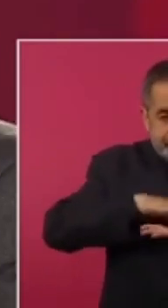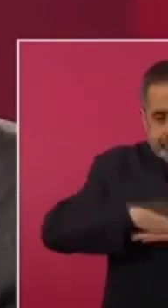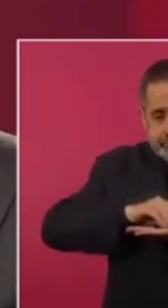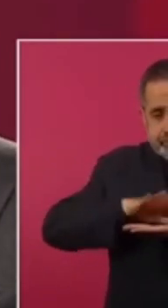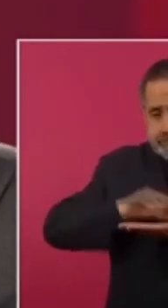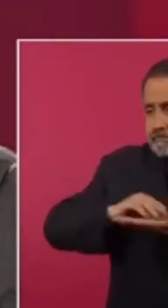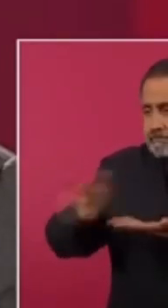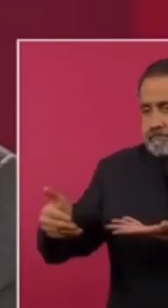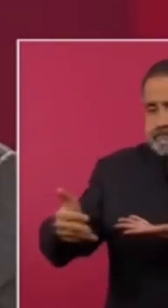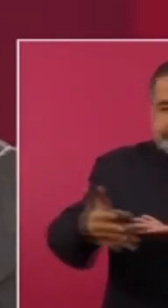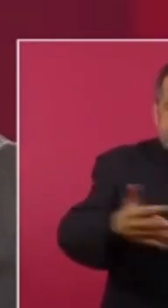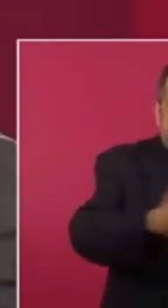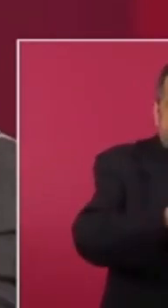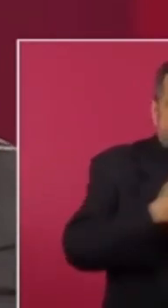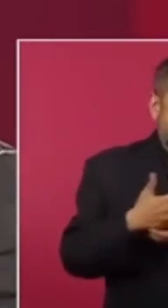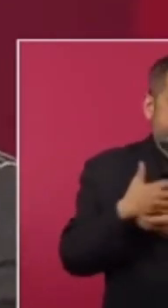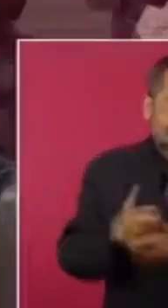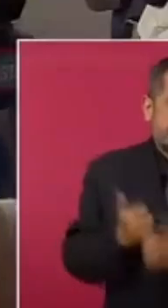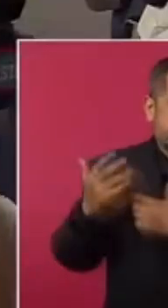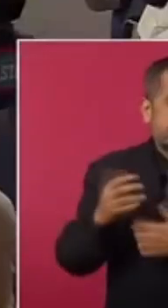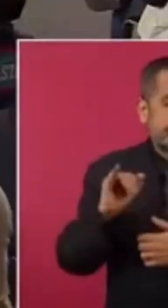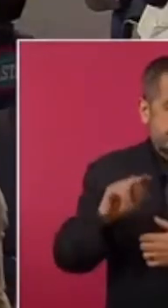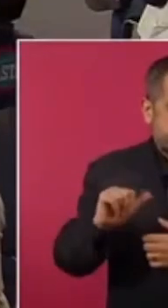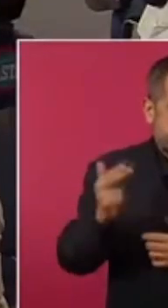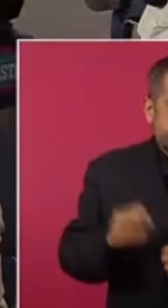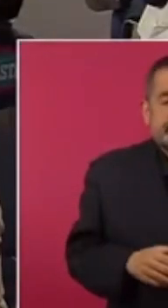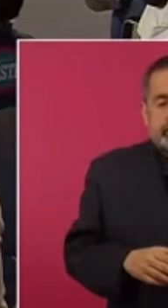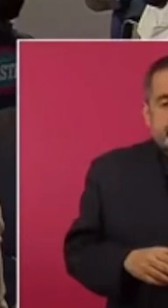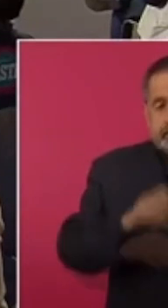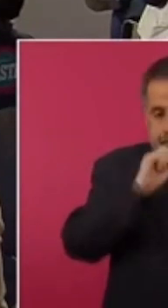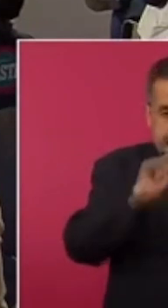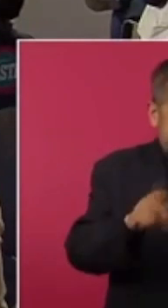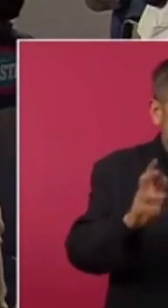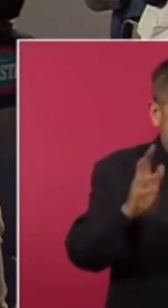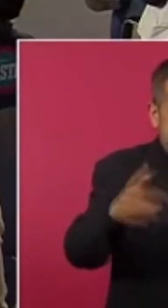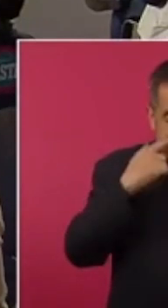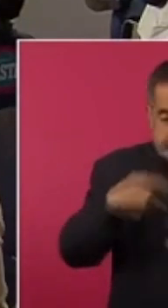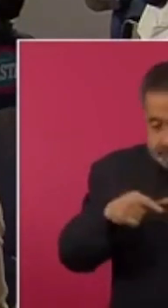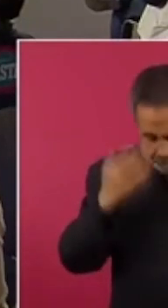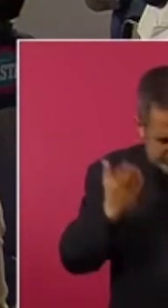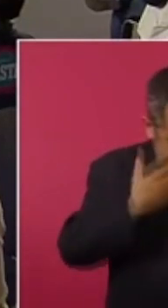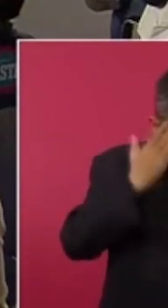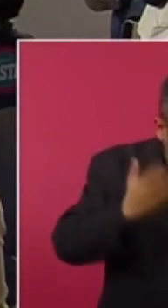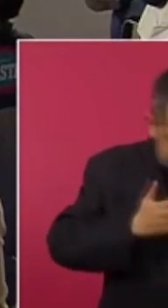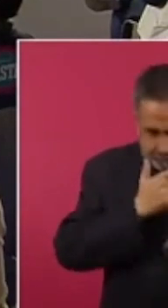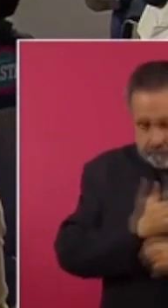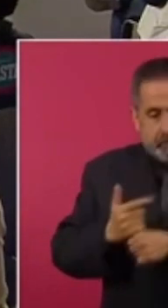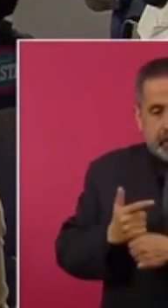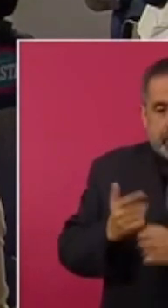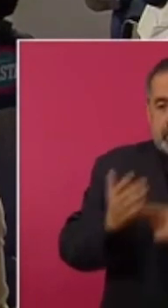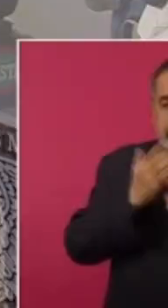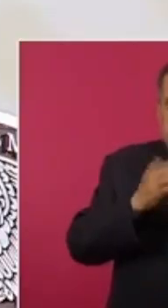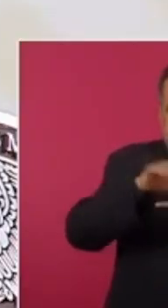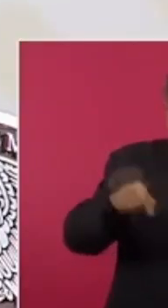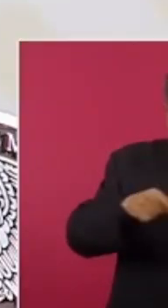que recuperar. Estamos también ya en el diagnóstico de la información arqueológica que nos ofrecerán